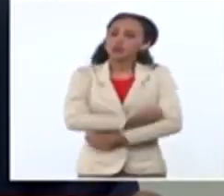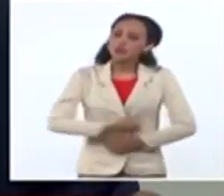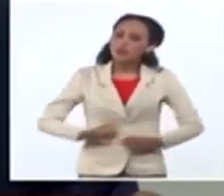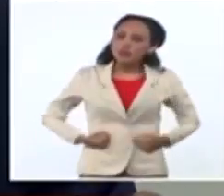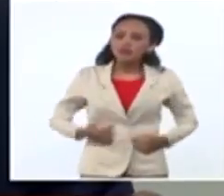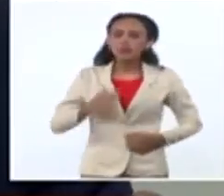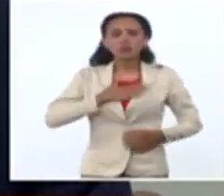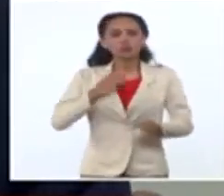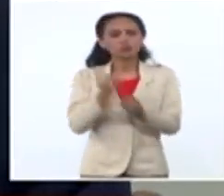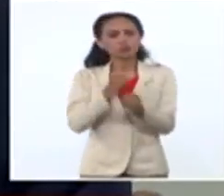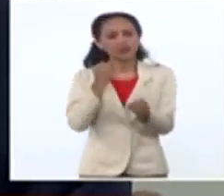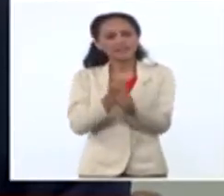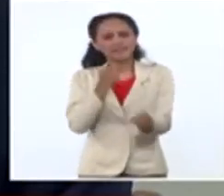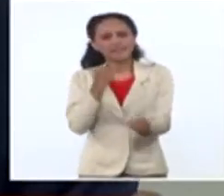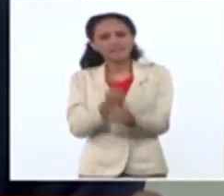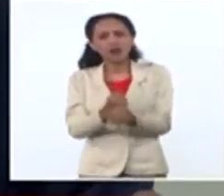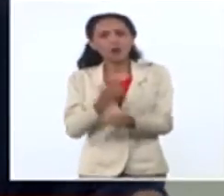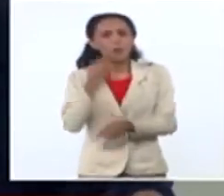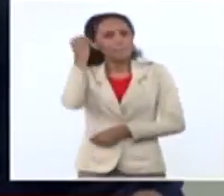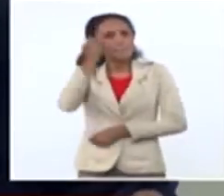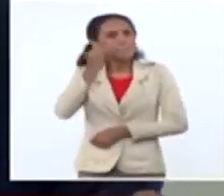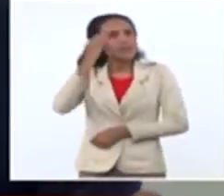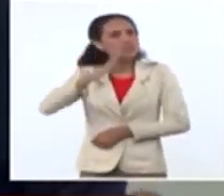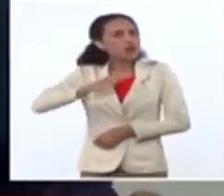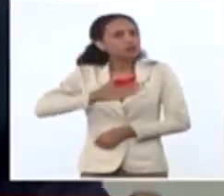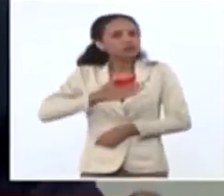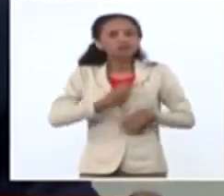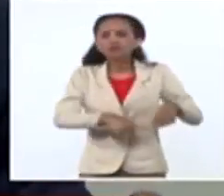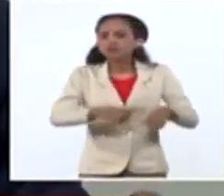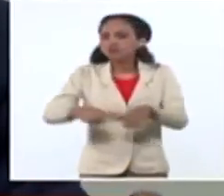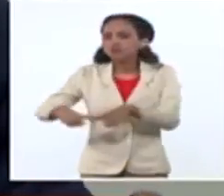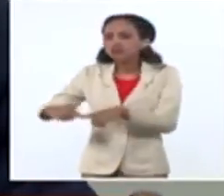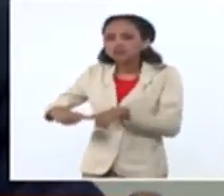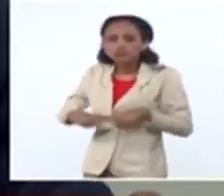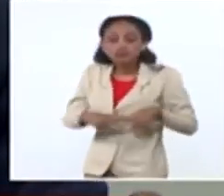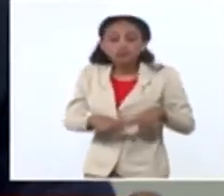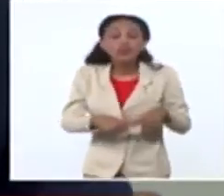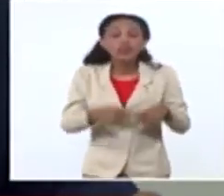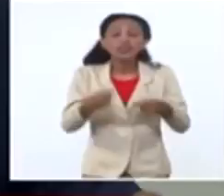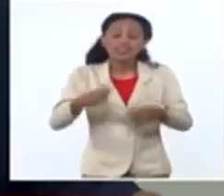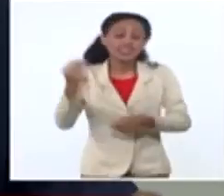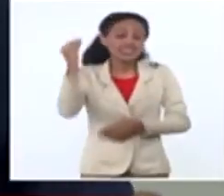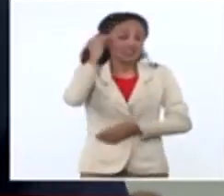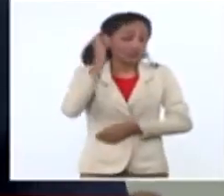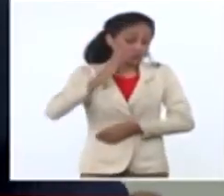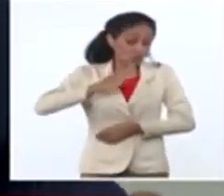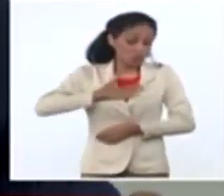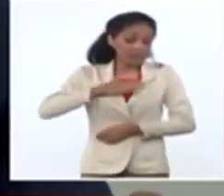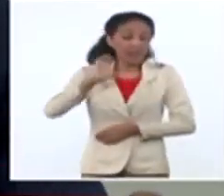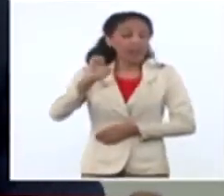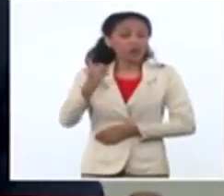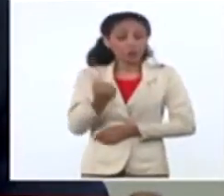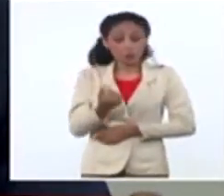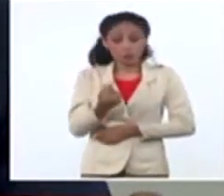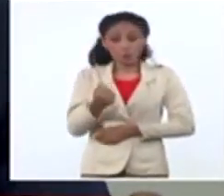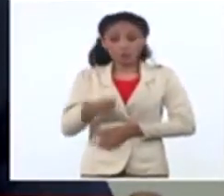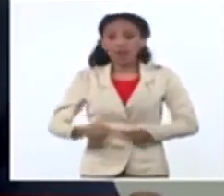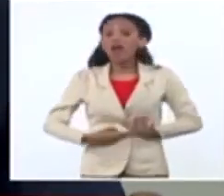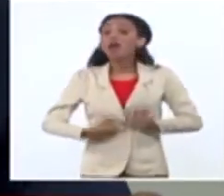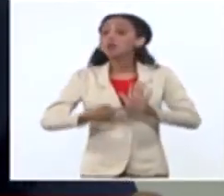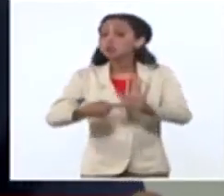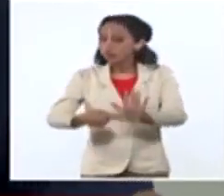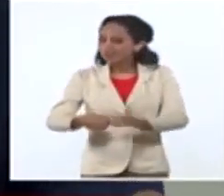en nuestros propios recursos, sabiendo que nuestra economía ha demostrado ser resistente